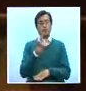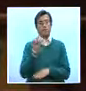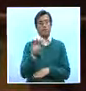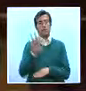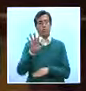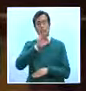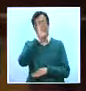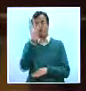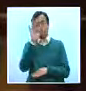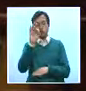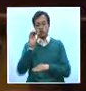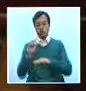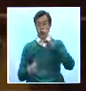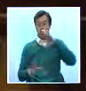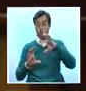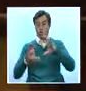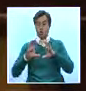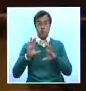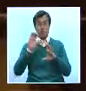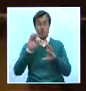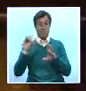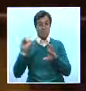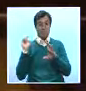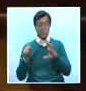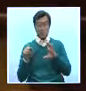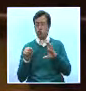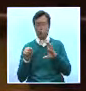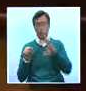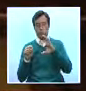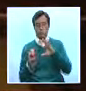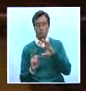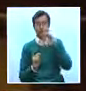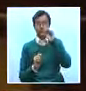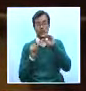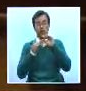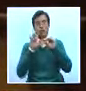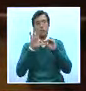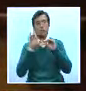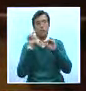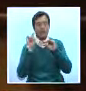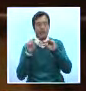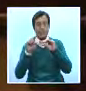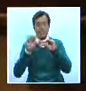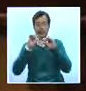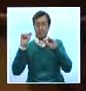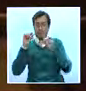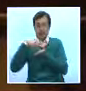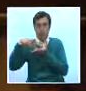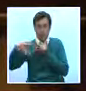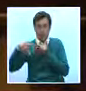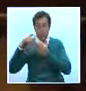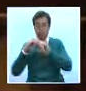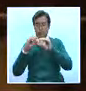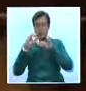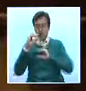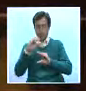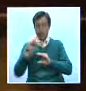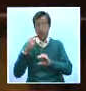77.5% de los 900 mil que sacar de $50,400 el 77.5%. más